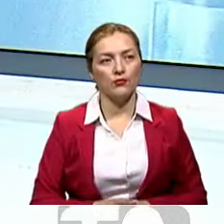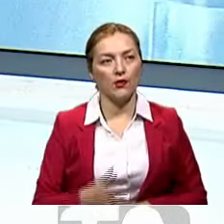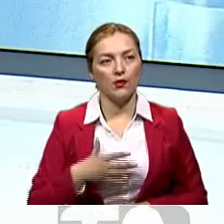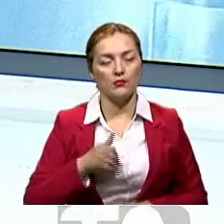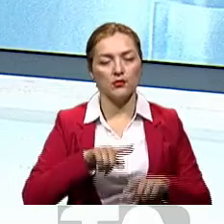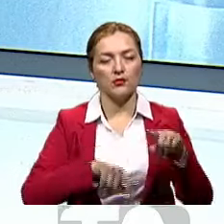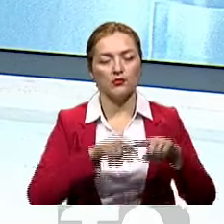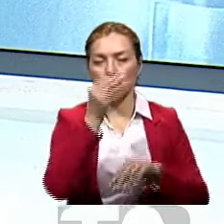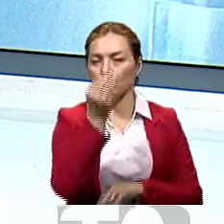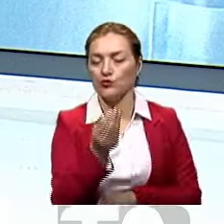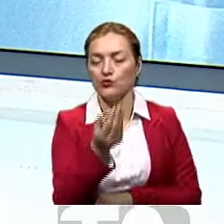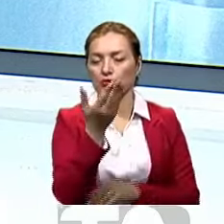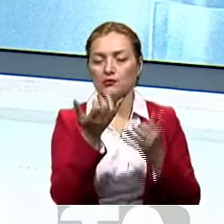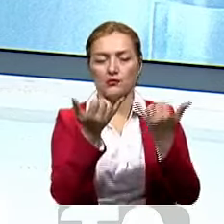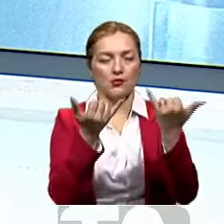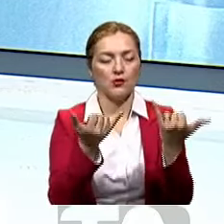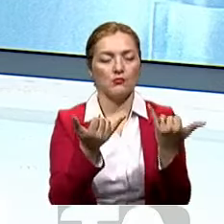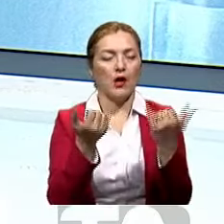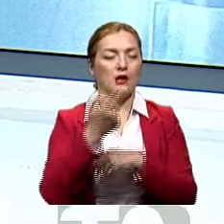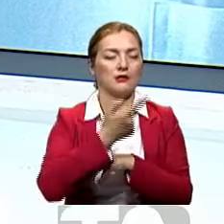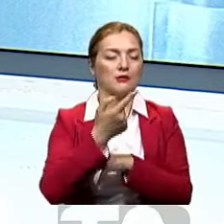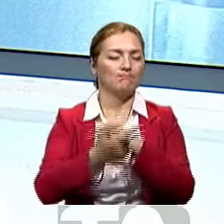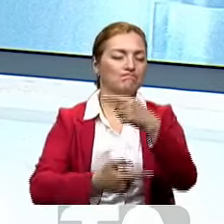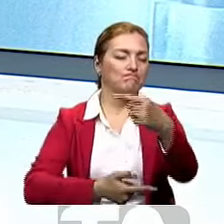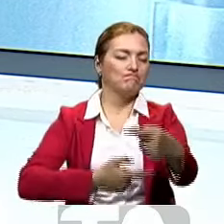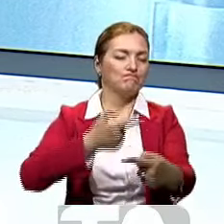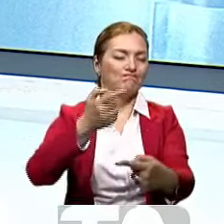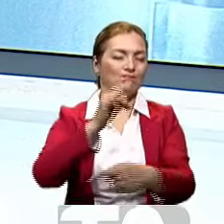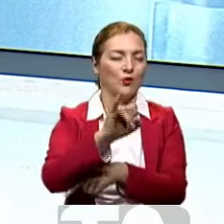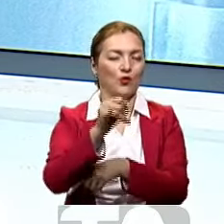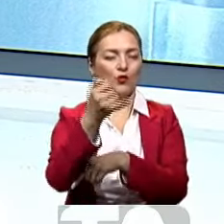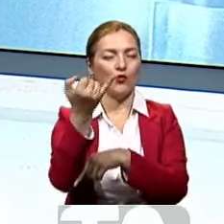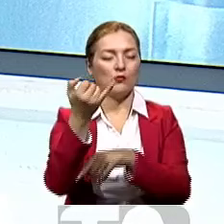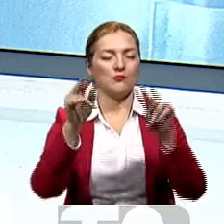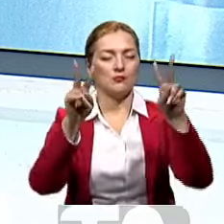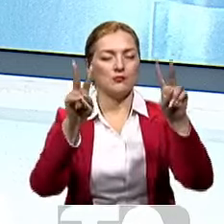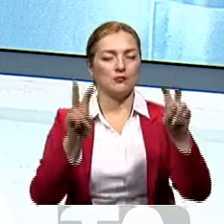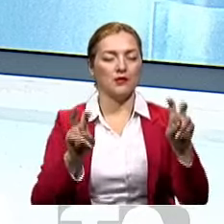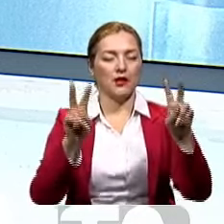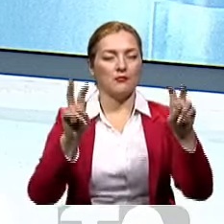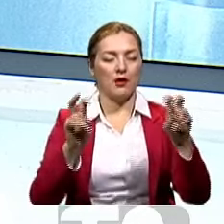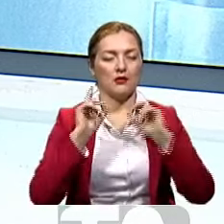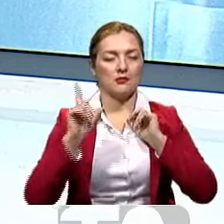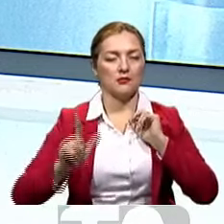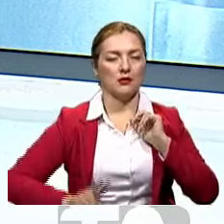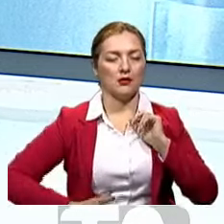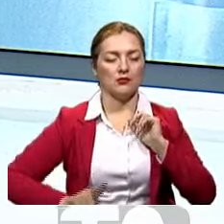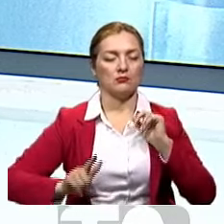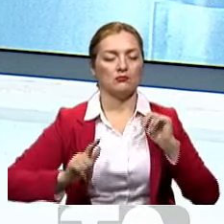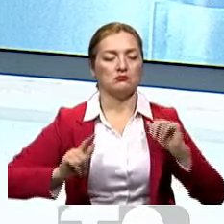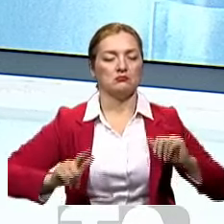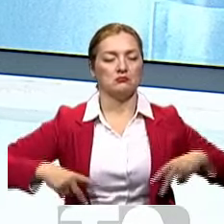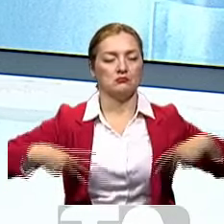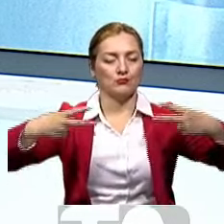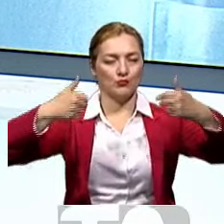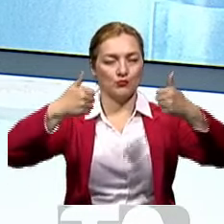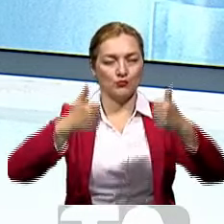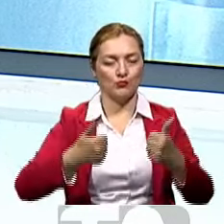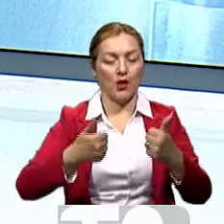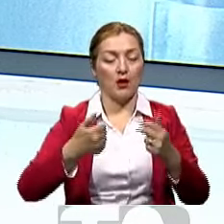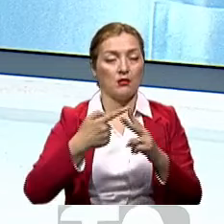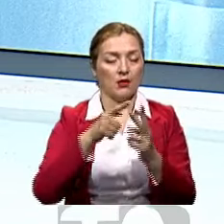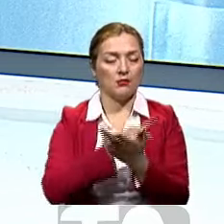amigos, muy buenos días. Ya estamos como cada jueves en su segmento de Salud Vive Bien. Hoy inicia la Semana Mundial de la Lactancia Materna, que